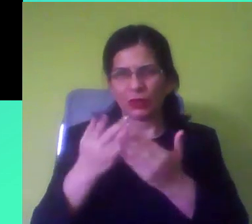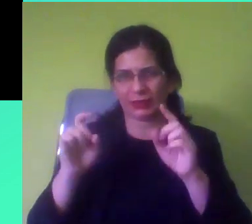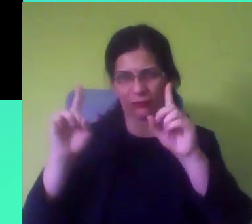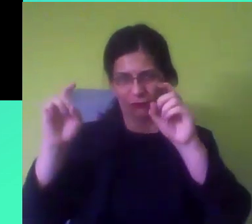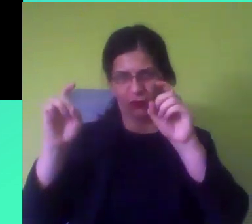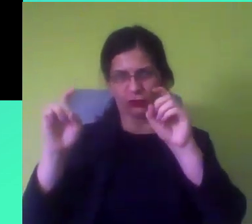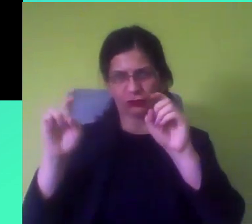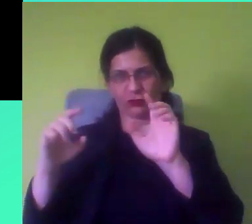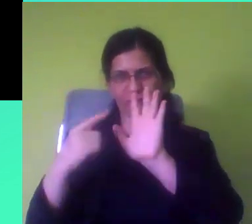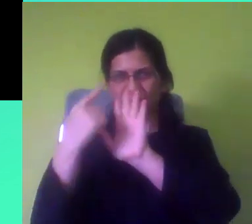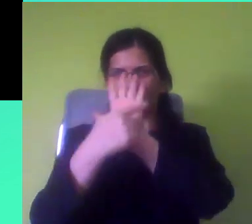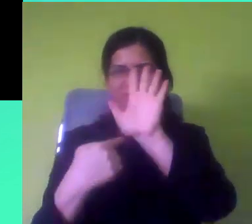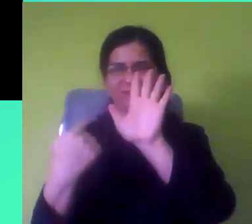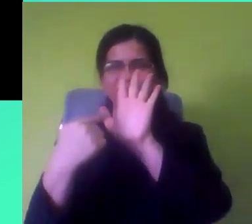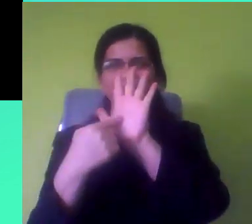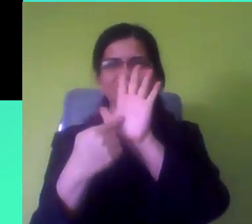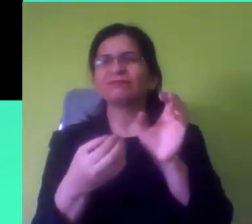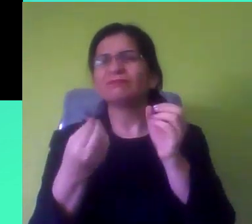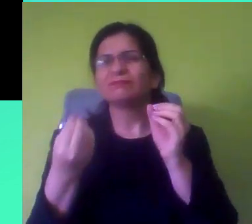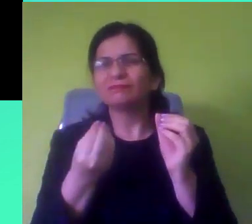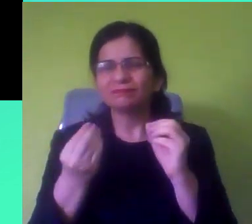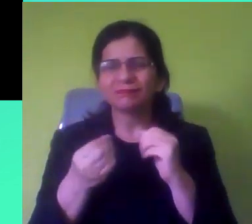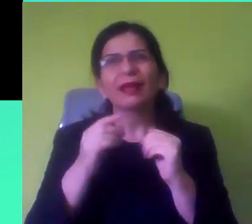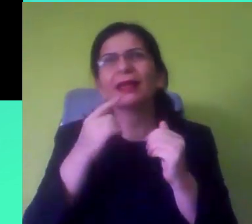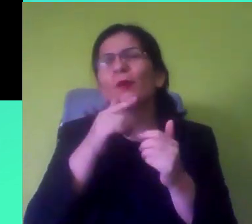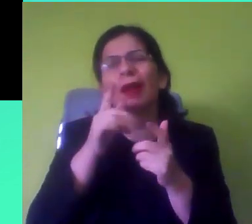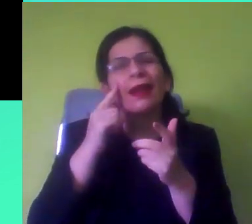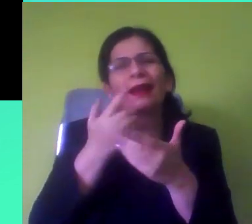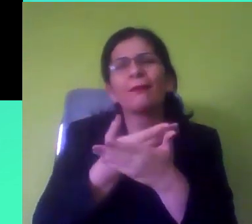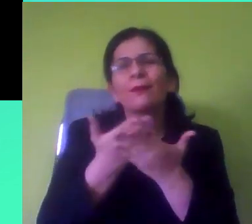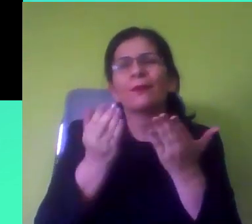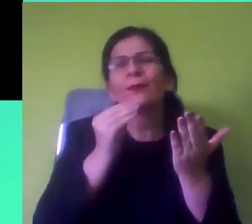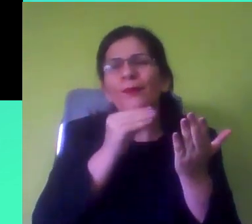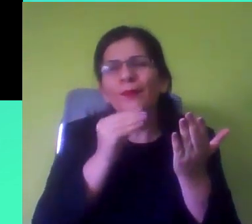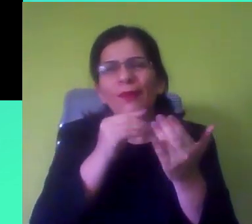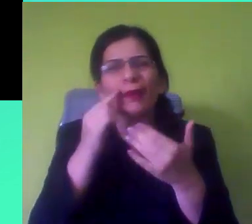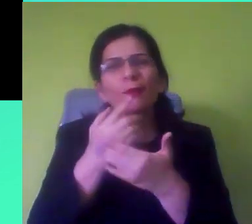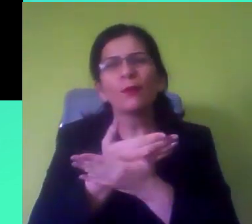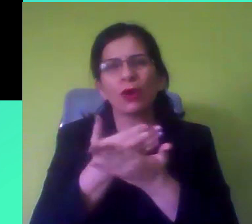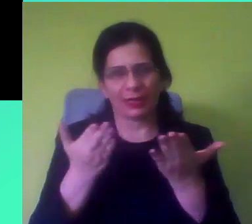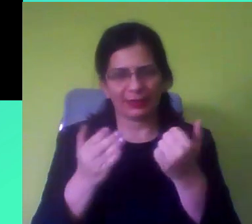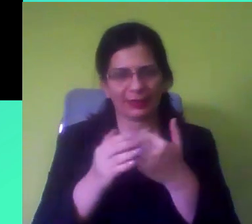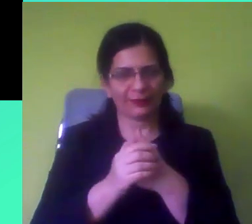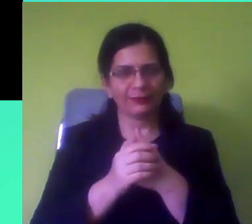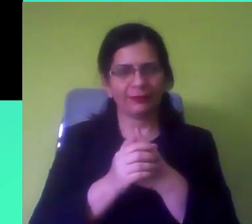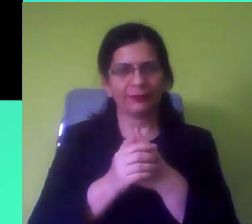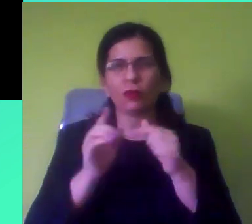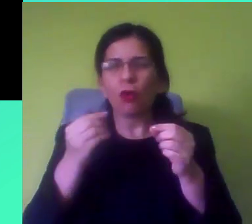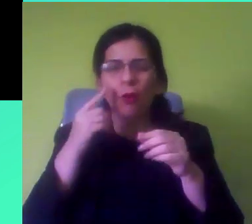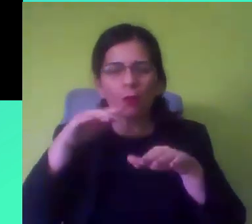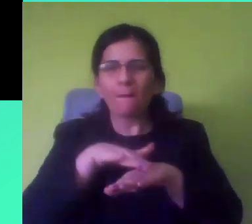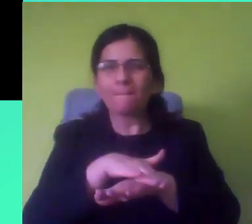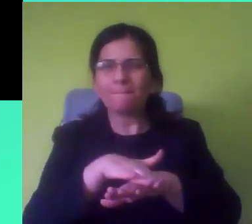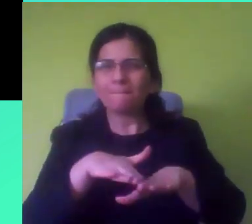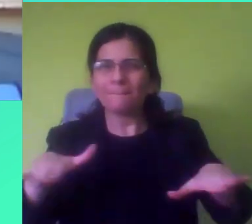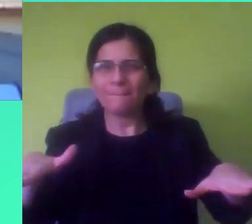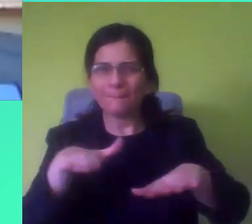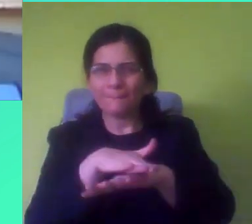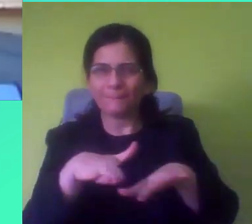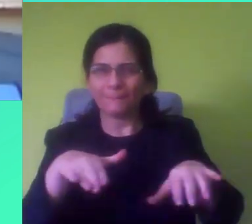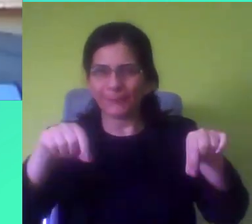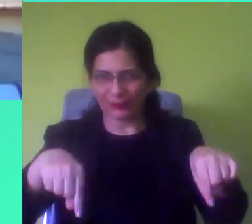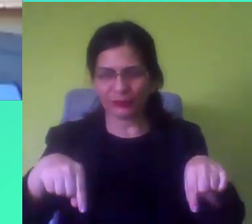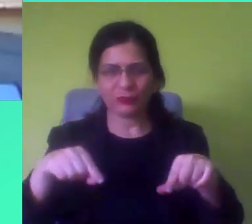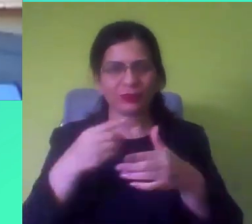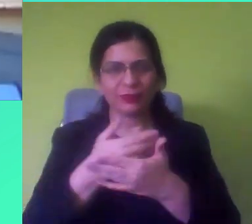diagrama que muestra como si fuera una especie de muestra de cómo es un suelo o en el ambiente preglaciar